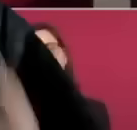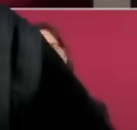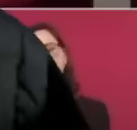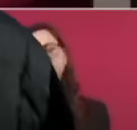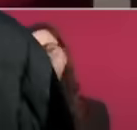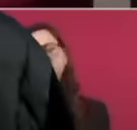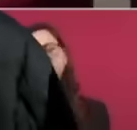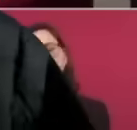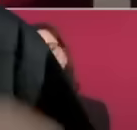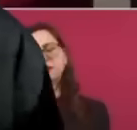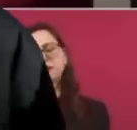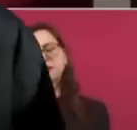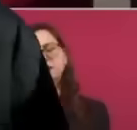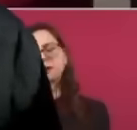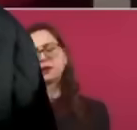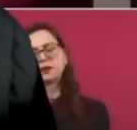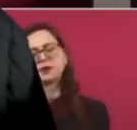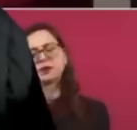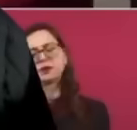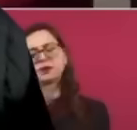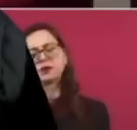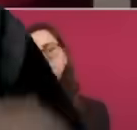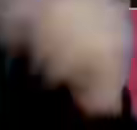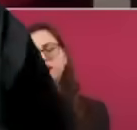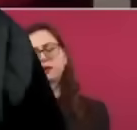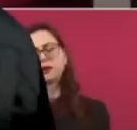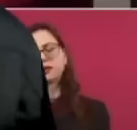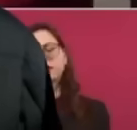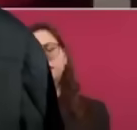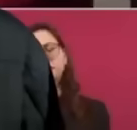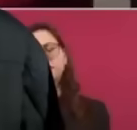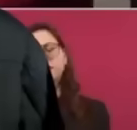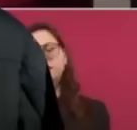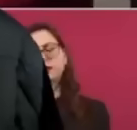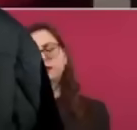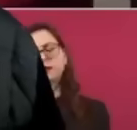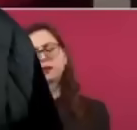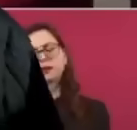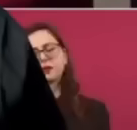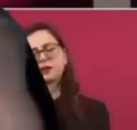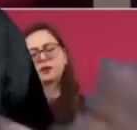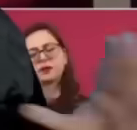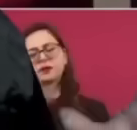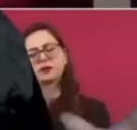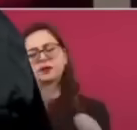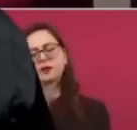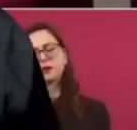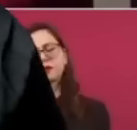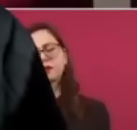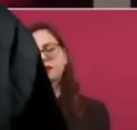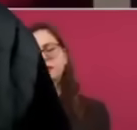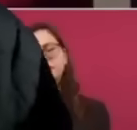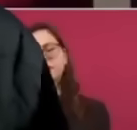se las vamos a hacer llegar para que estén muy al pendientes de este su canal. Háganos saber aquí abajo en los comentarios qué opinan al respecto y nosotros los vamos a estar